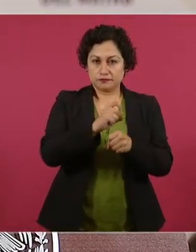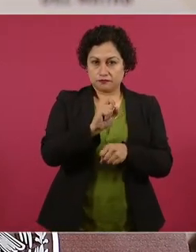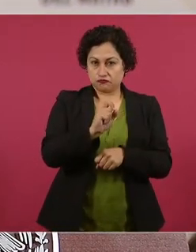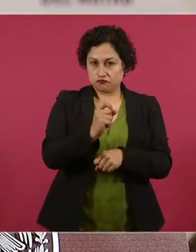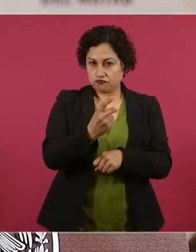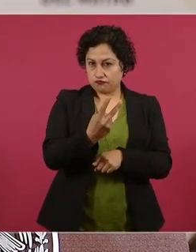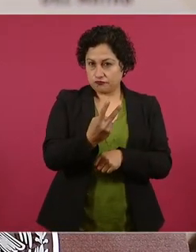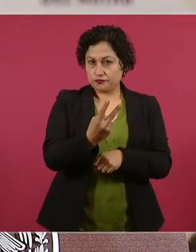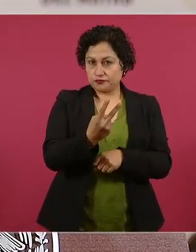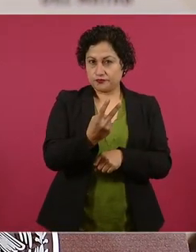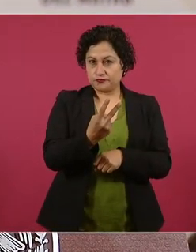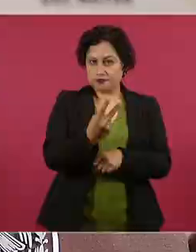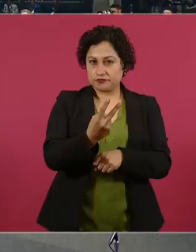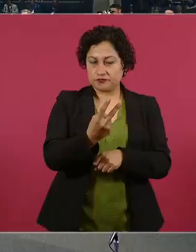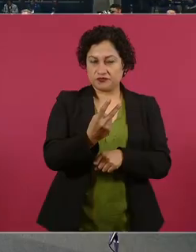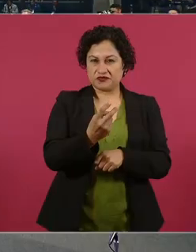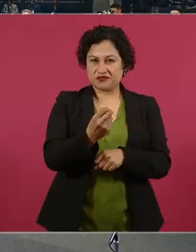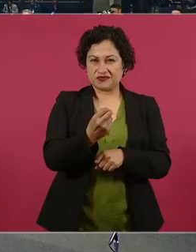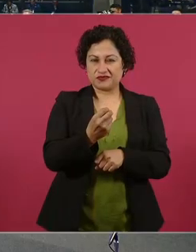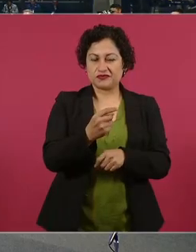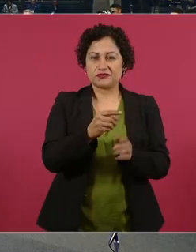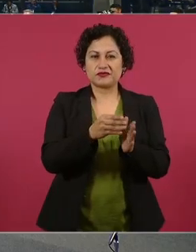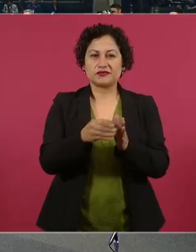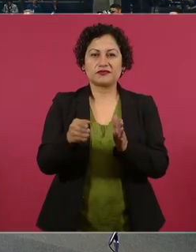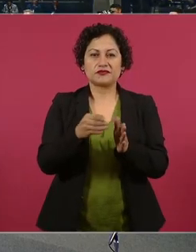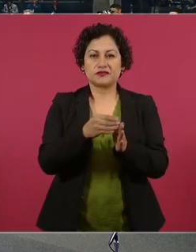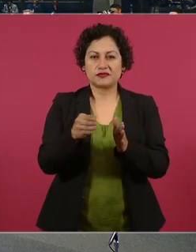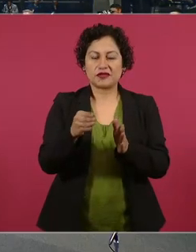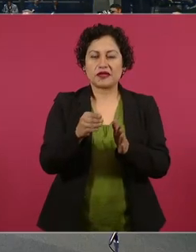bastante ilustrativo.